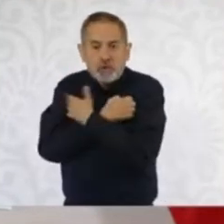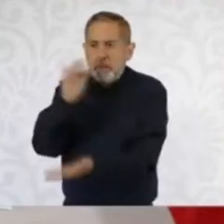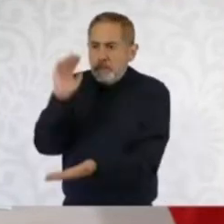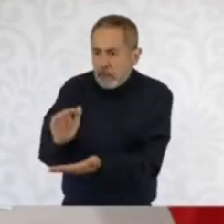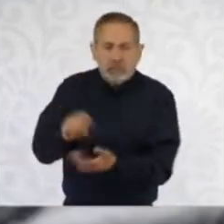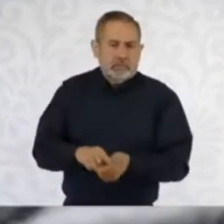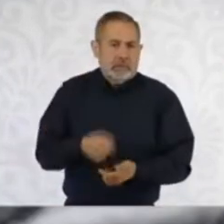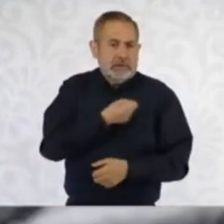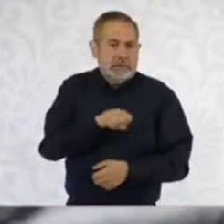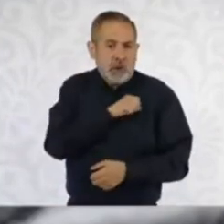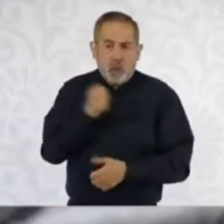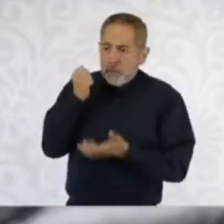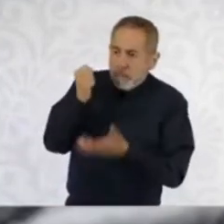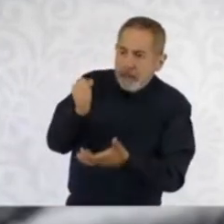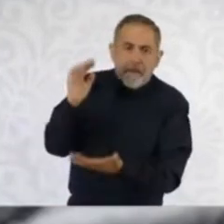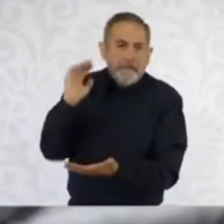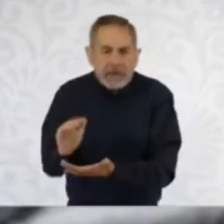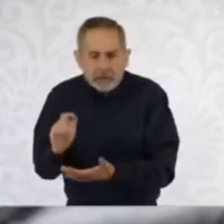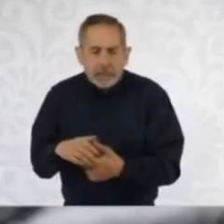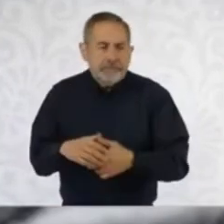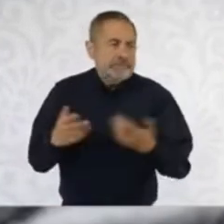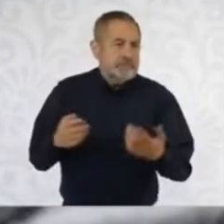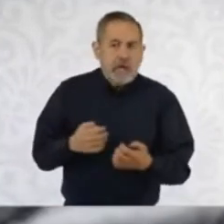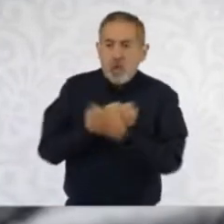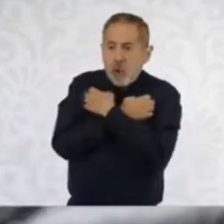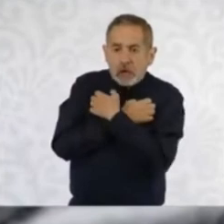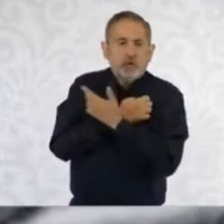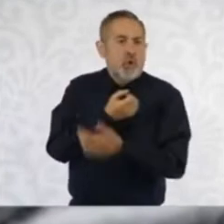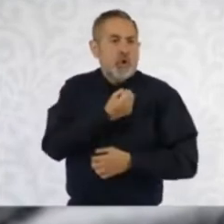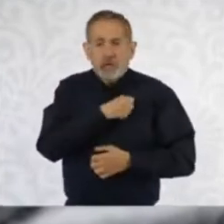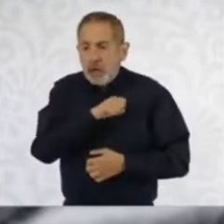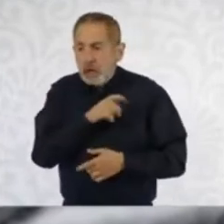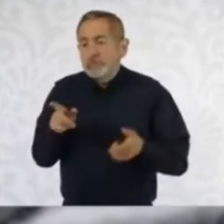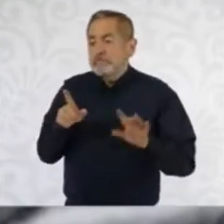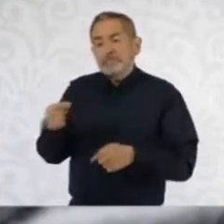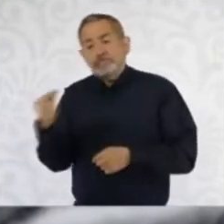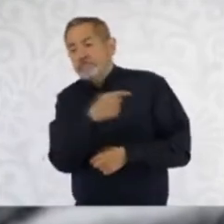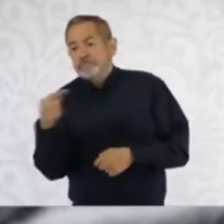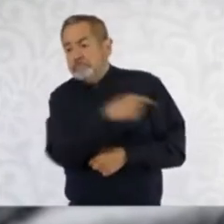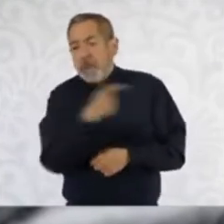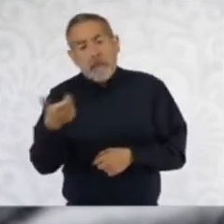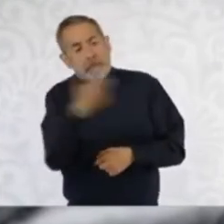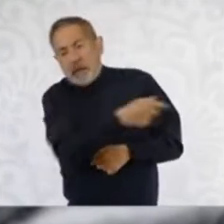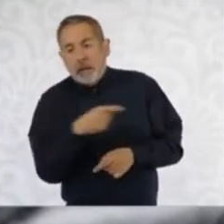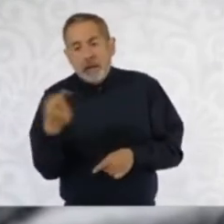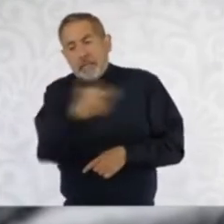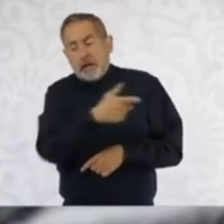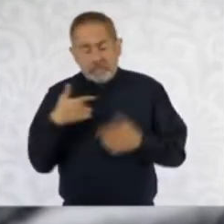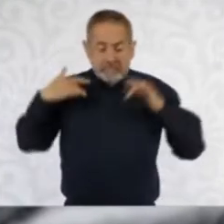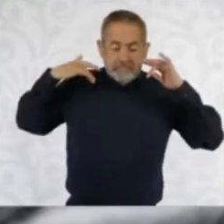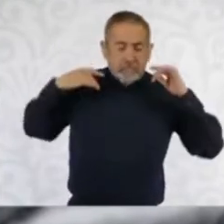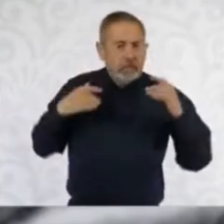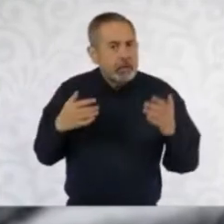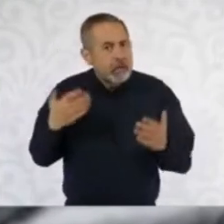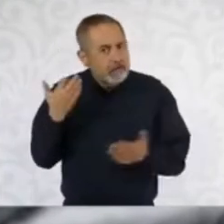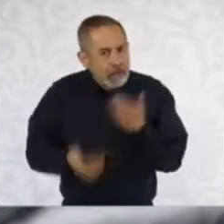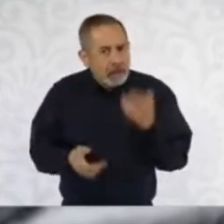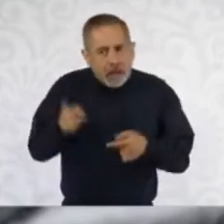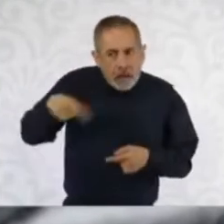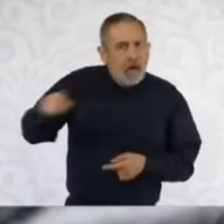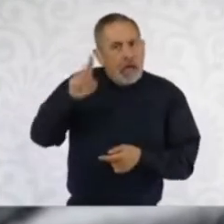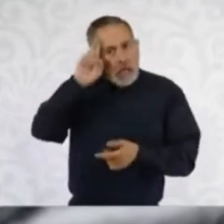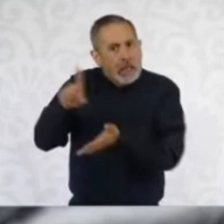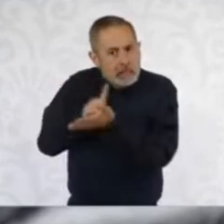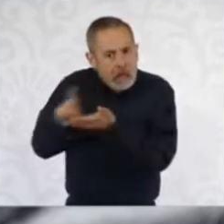salud, y convertir la educación, la salud en mercancía, no en derecho. La visión